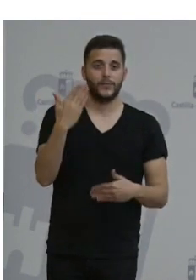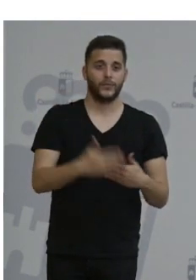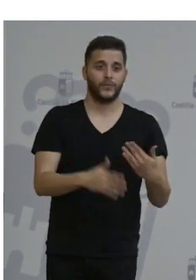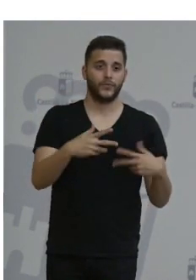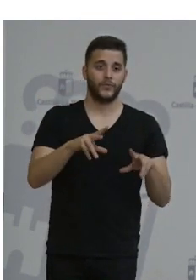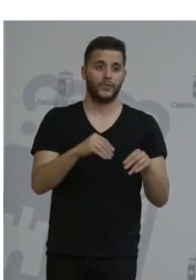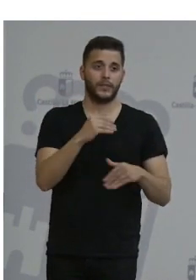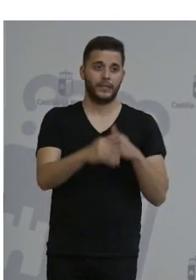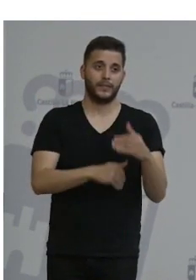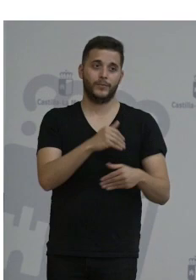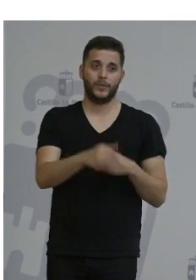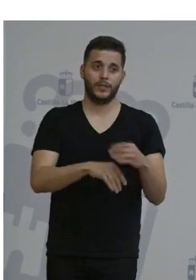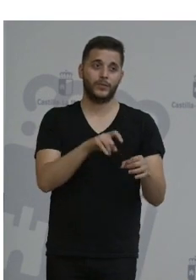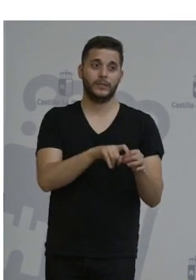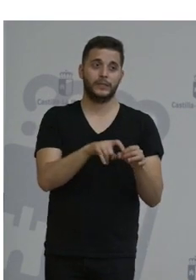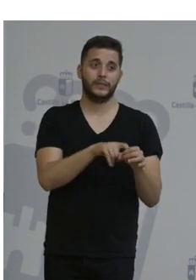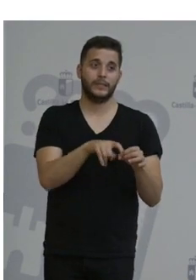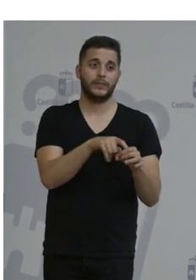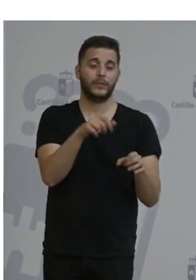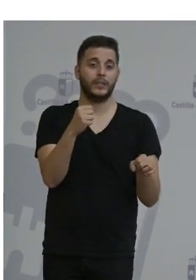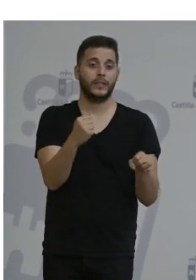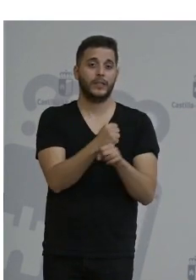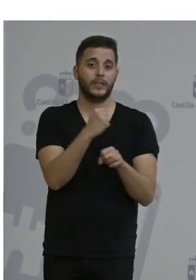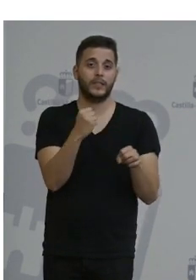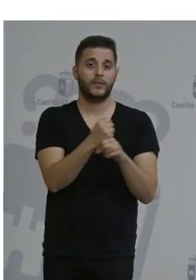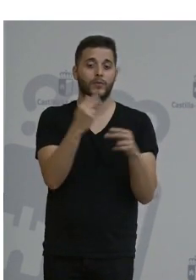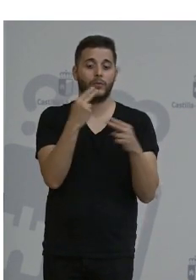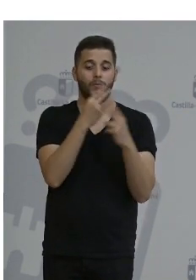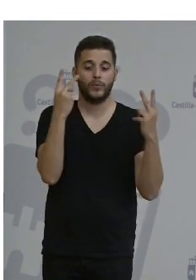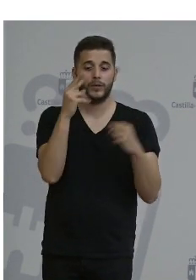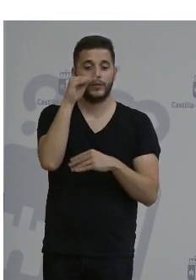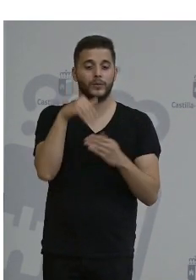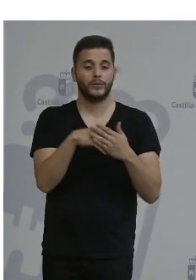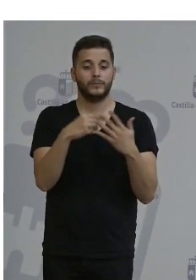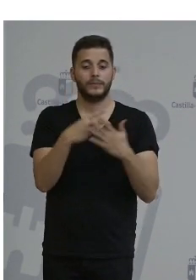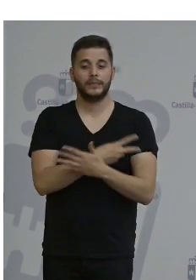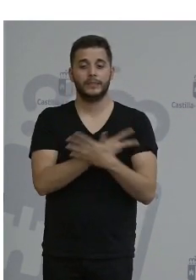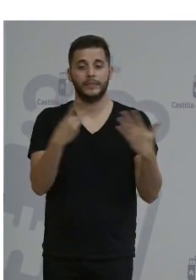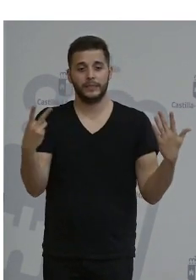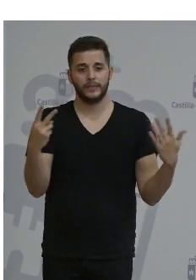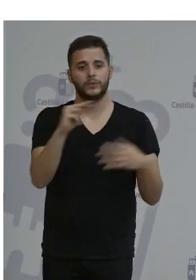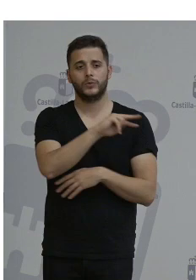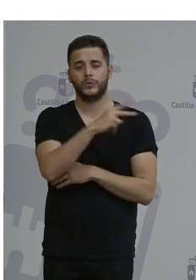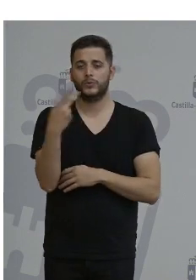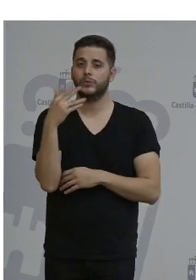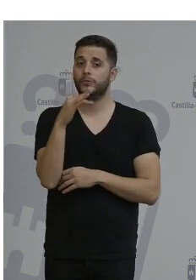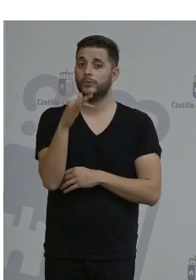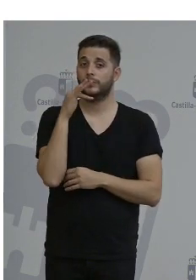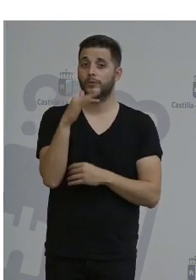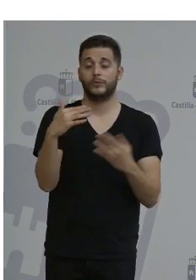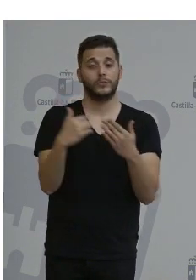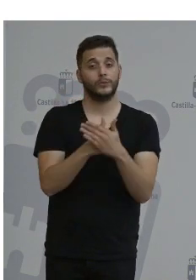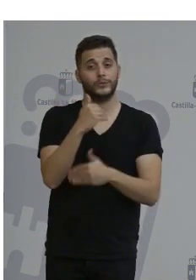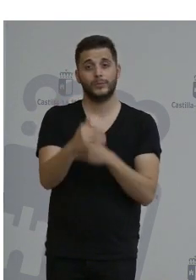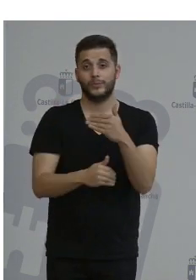selectivo de la oferta de empleo público del año 2017, con un alto grado de éxito. Todos los procesos llevan